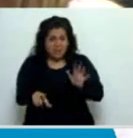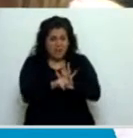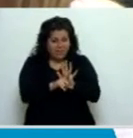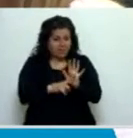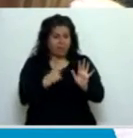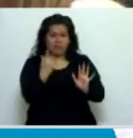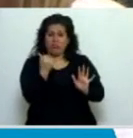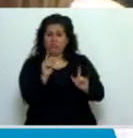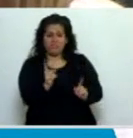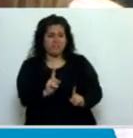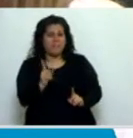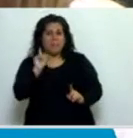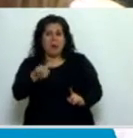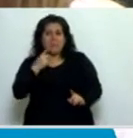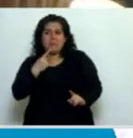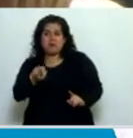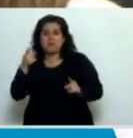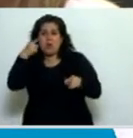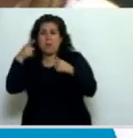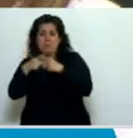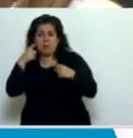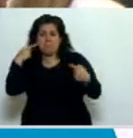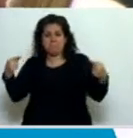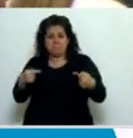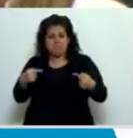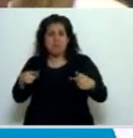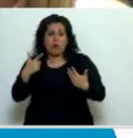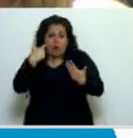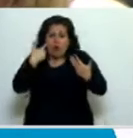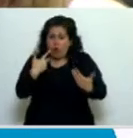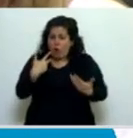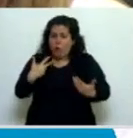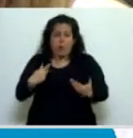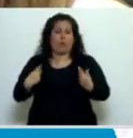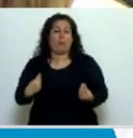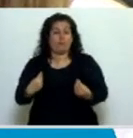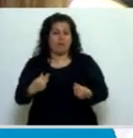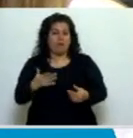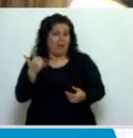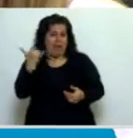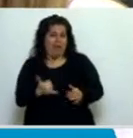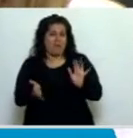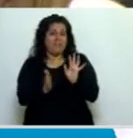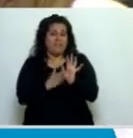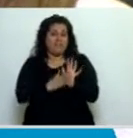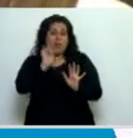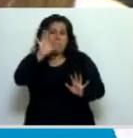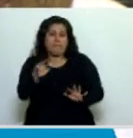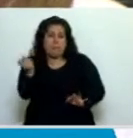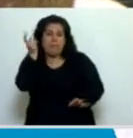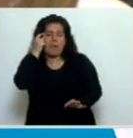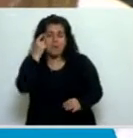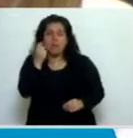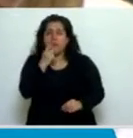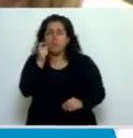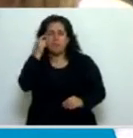la finalidad que se están planteando. Esto es obvio y se evidencia solo con preguntarse